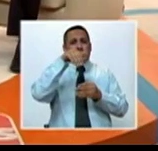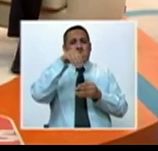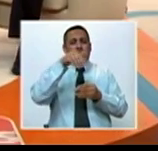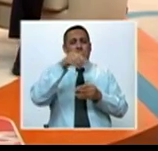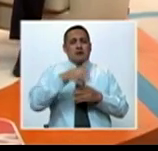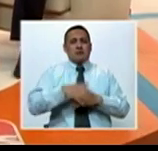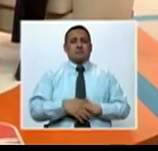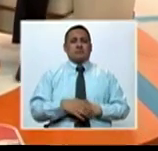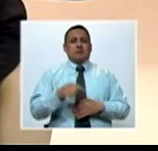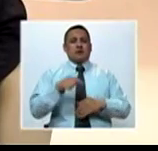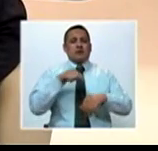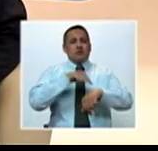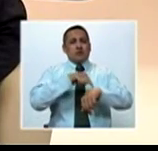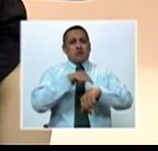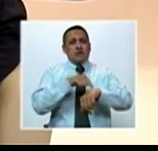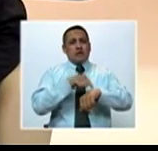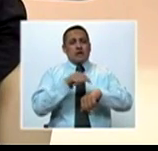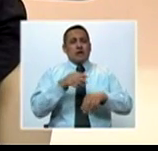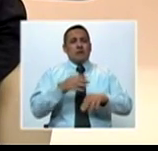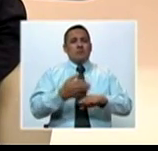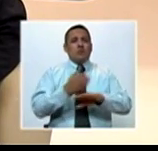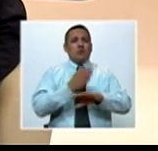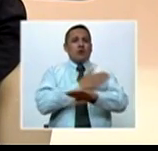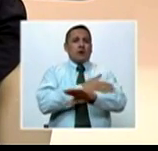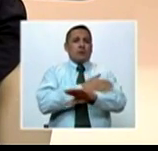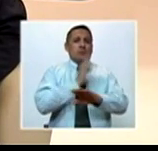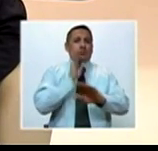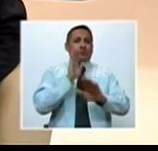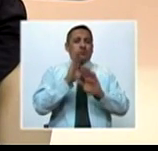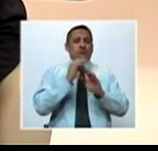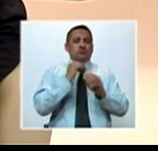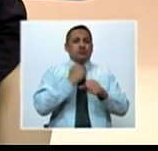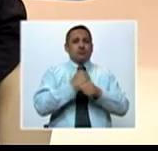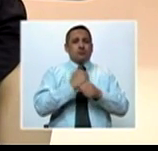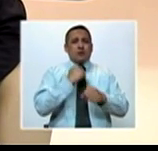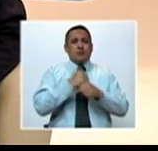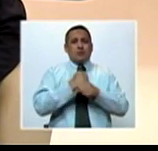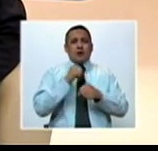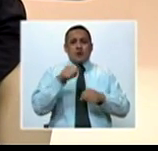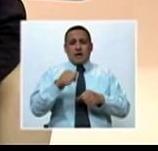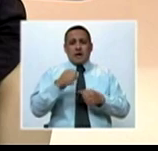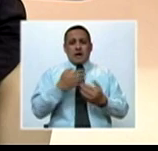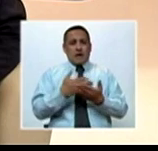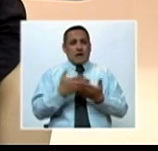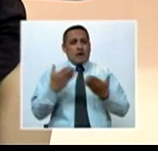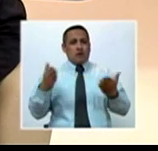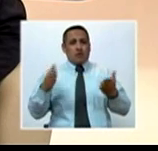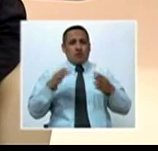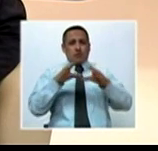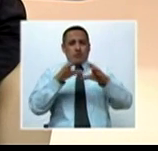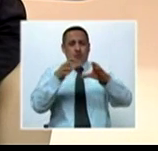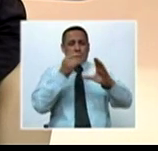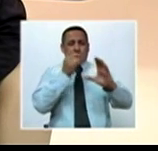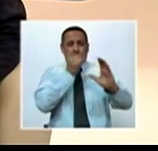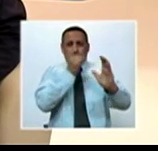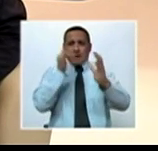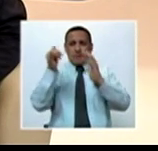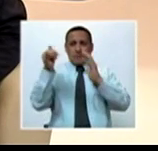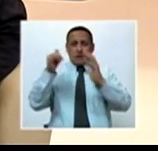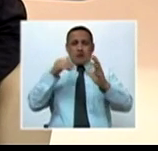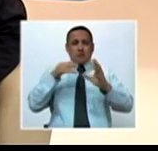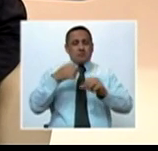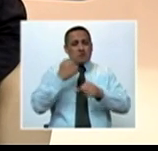utiliza los instrumentos del canal y por lo tanto